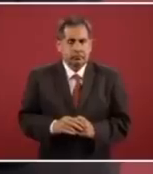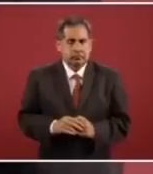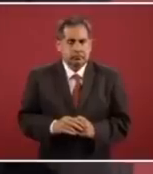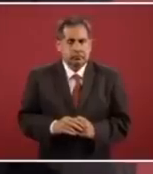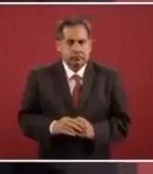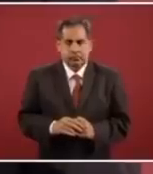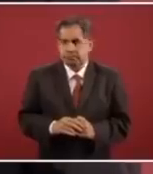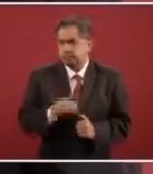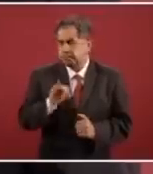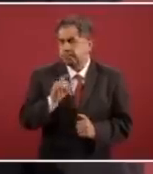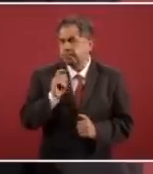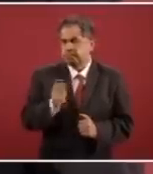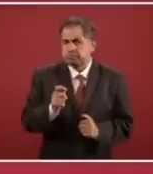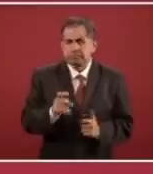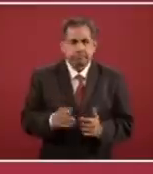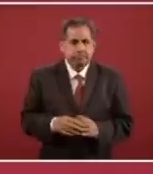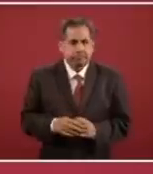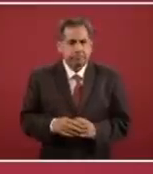Sin,